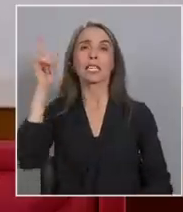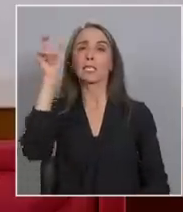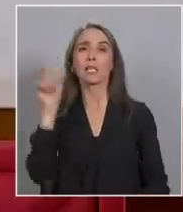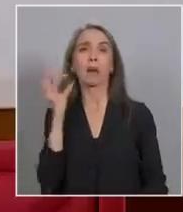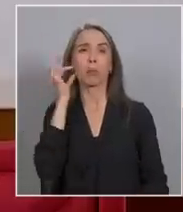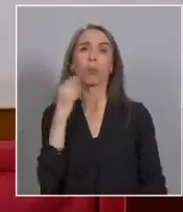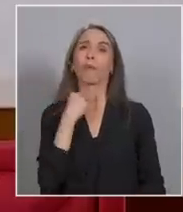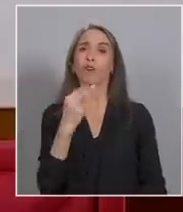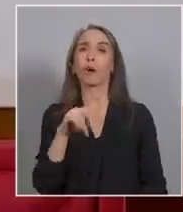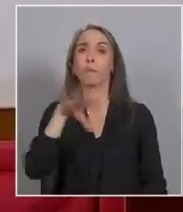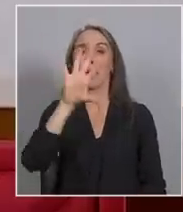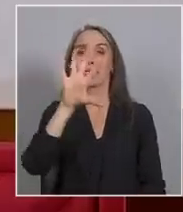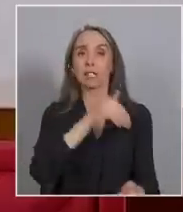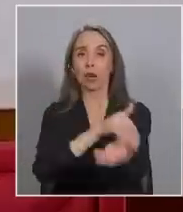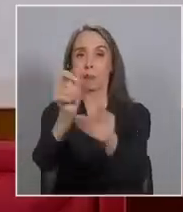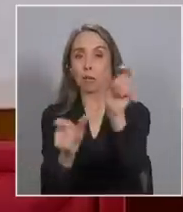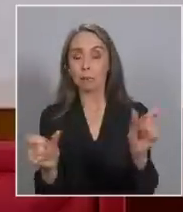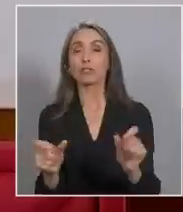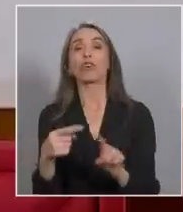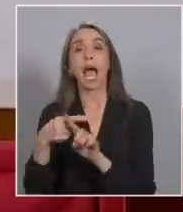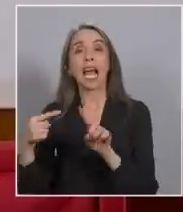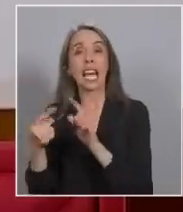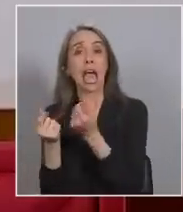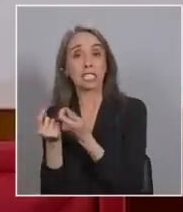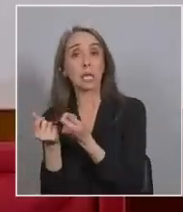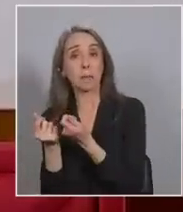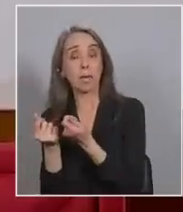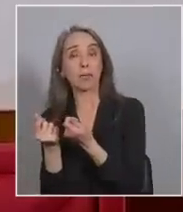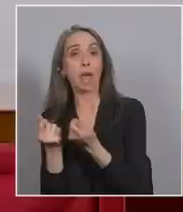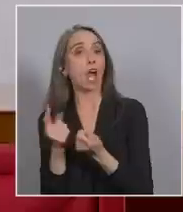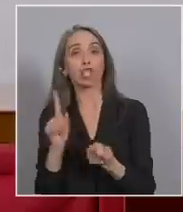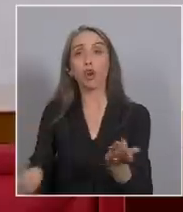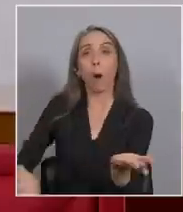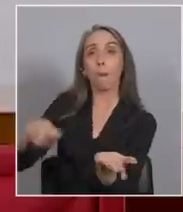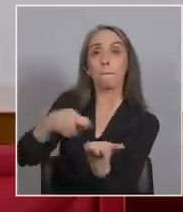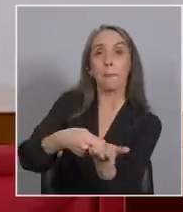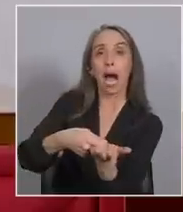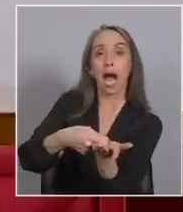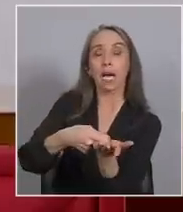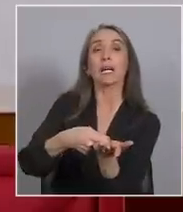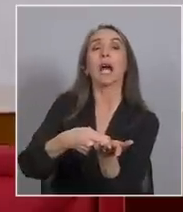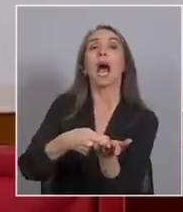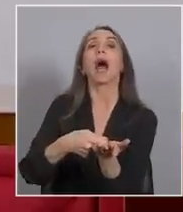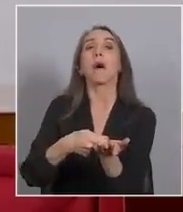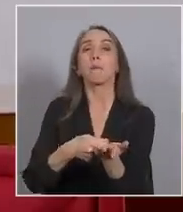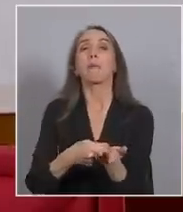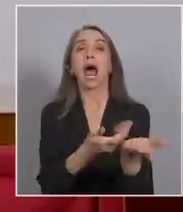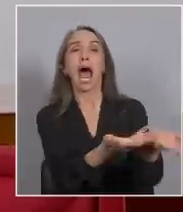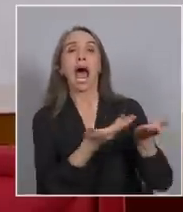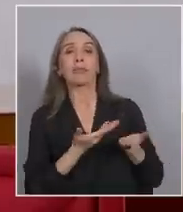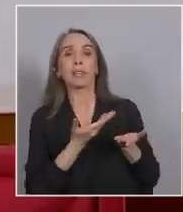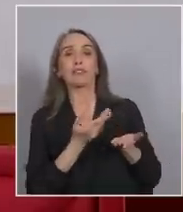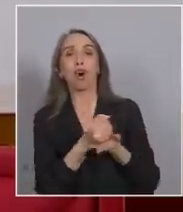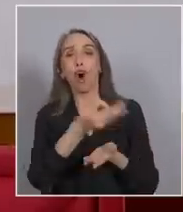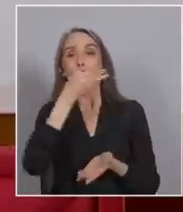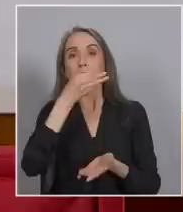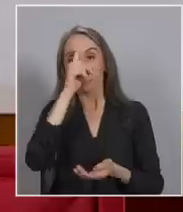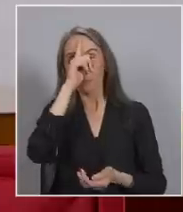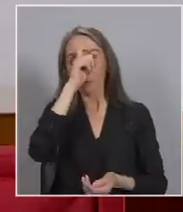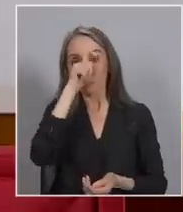personas, son familias de clase media que ya no tienen que pagar un porcentaje por sus atenciones o